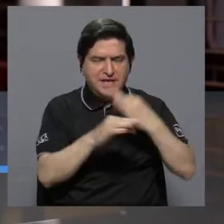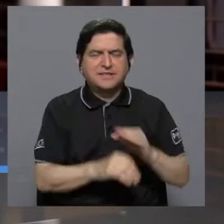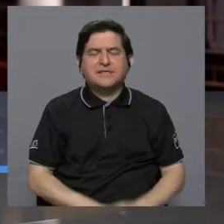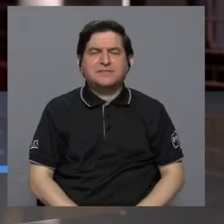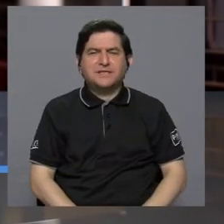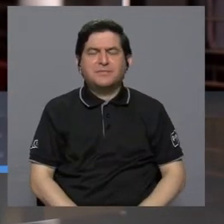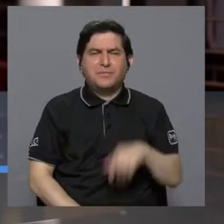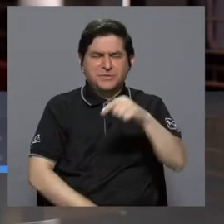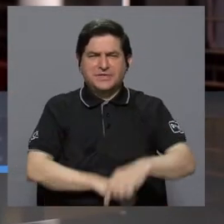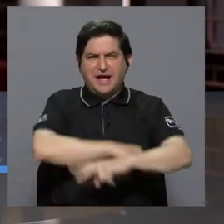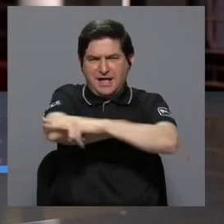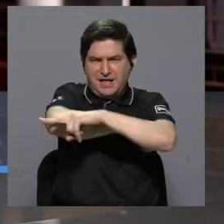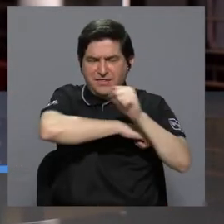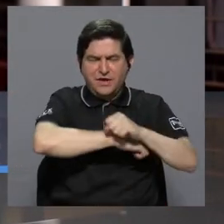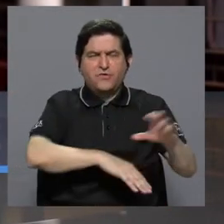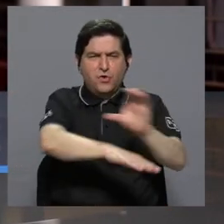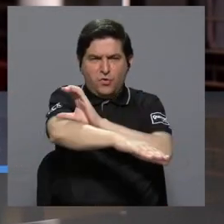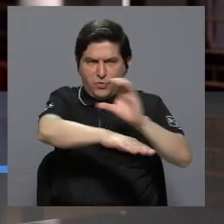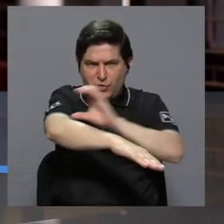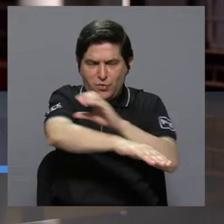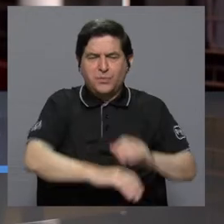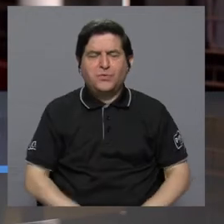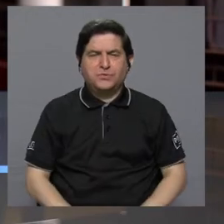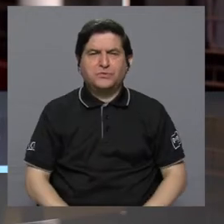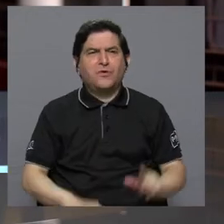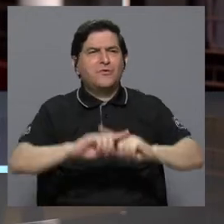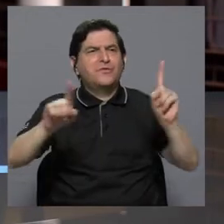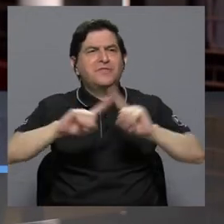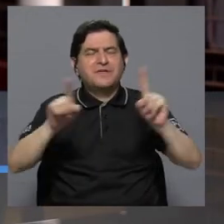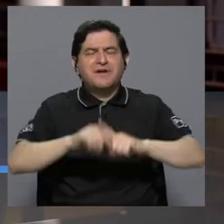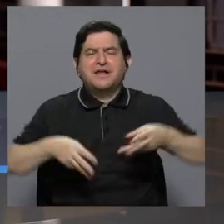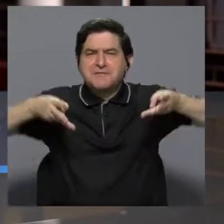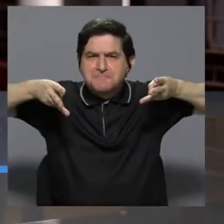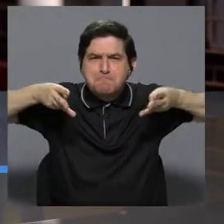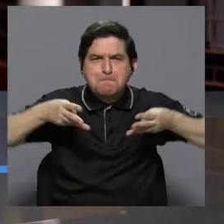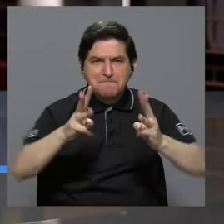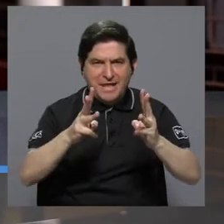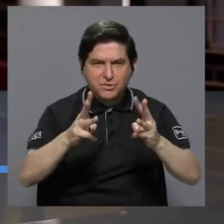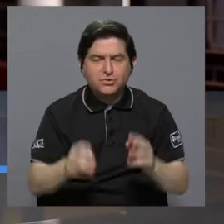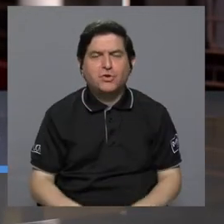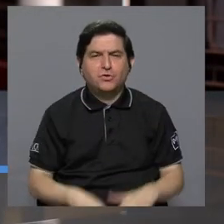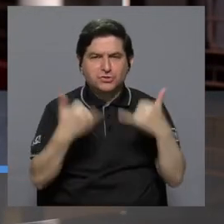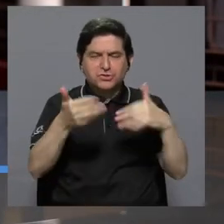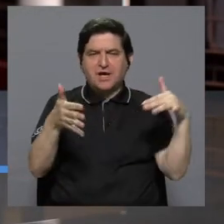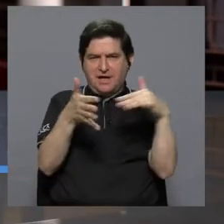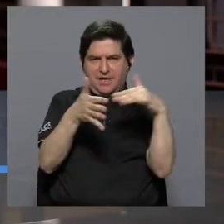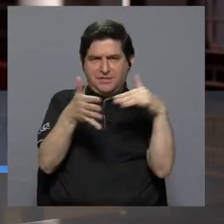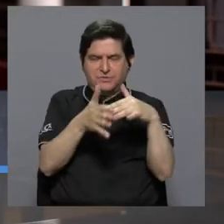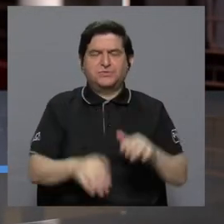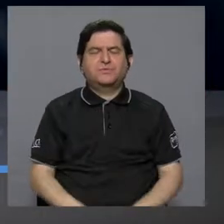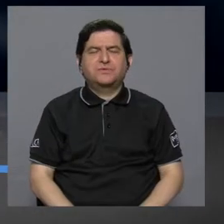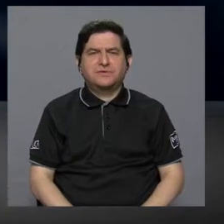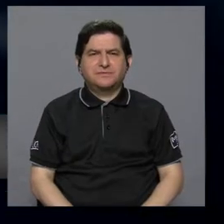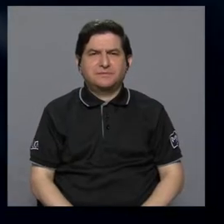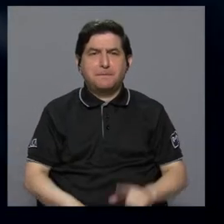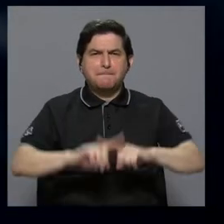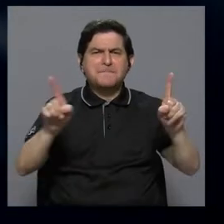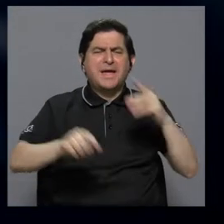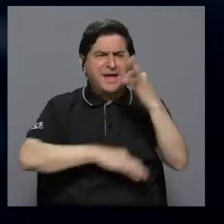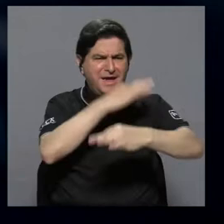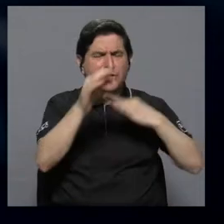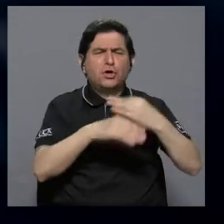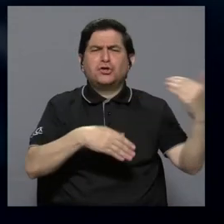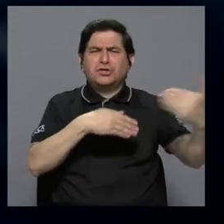estafas informáticas, hay diferentes metodologías que han estudiado precisamente cuáles son los tipos. Pero ¿qué tipo